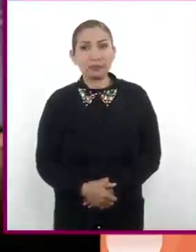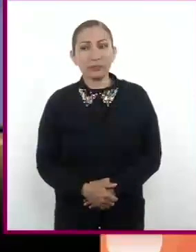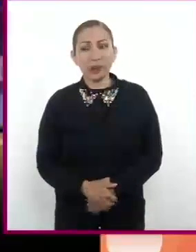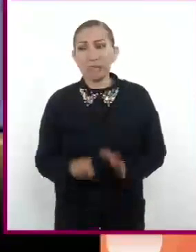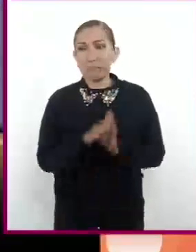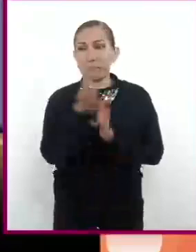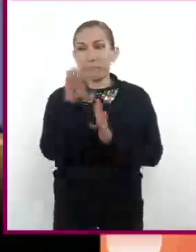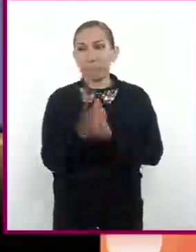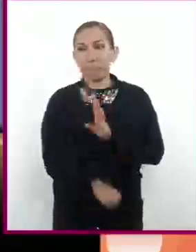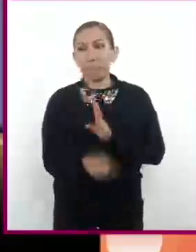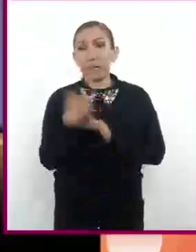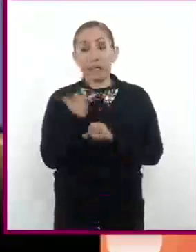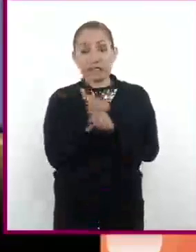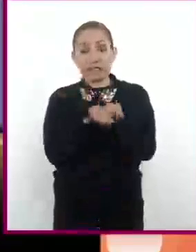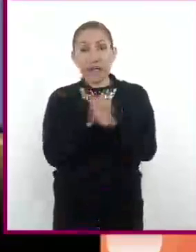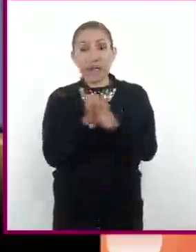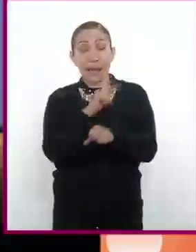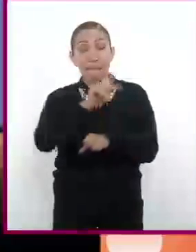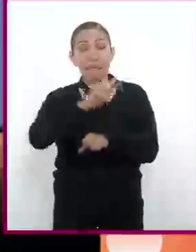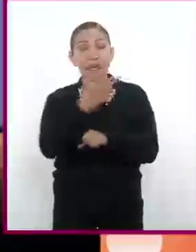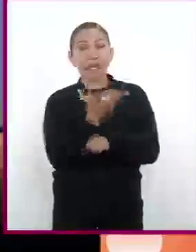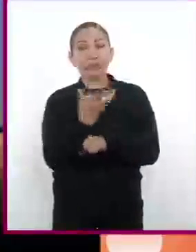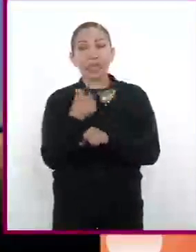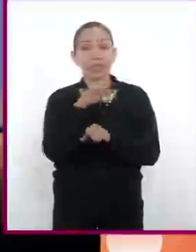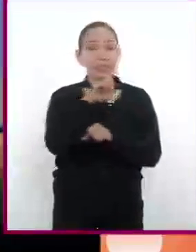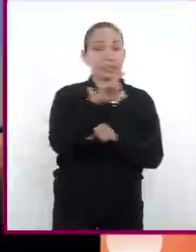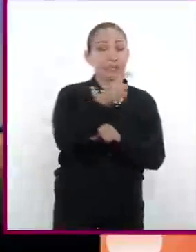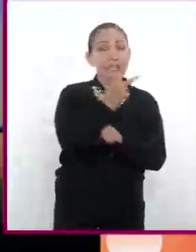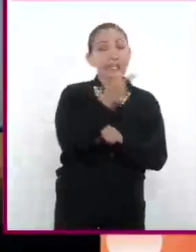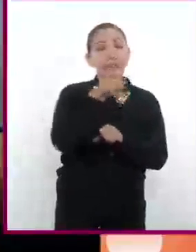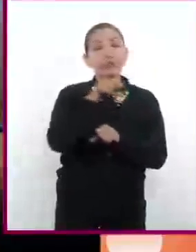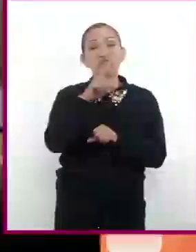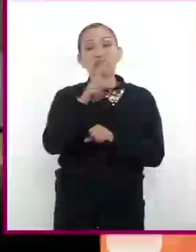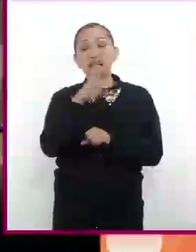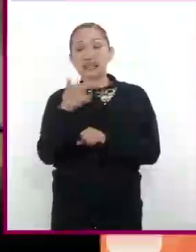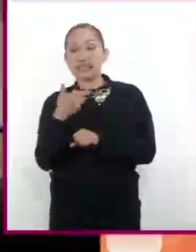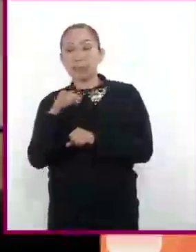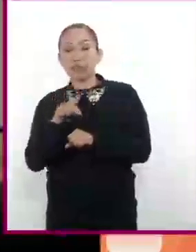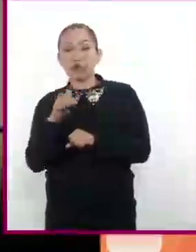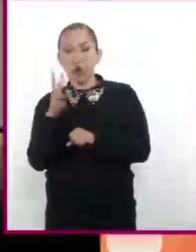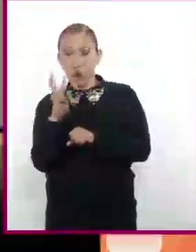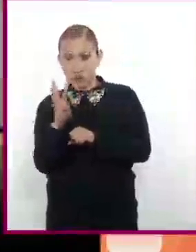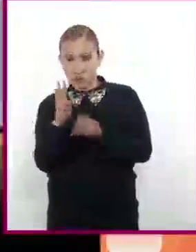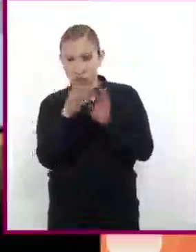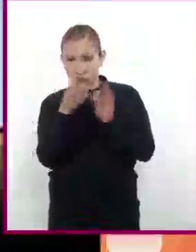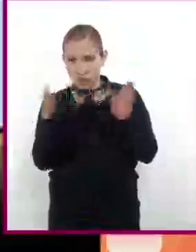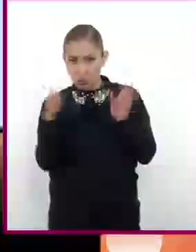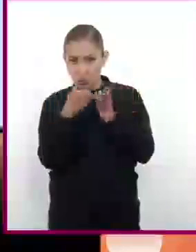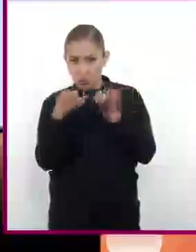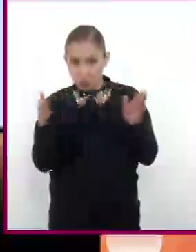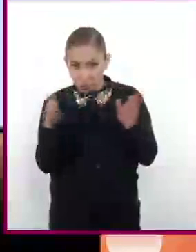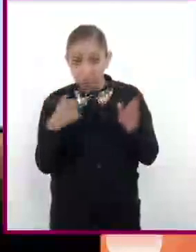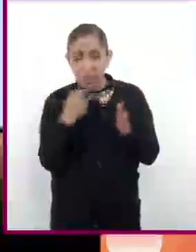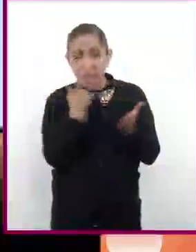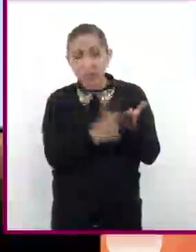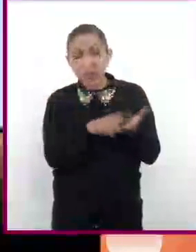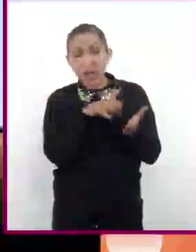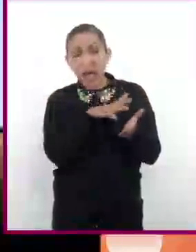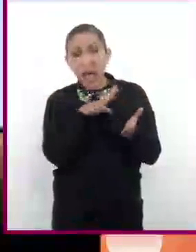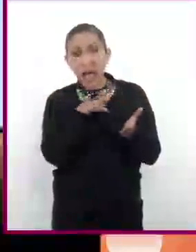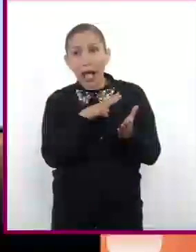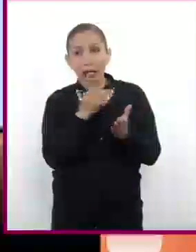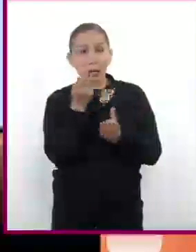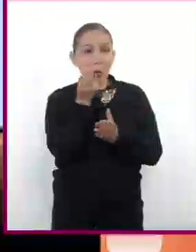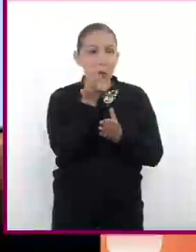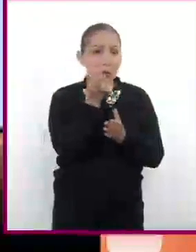Por ejemplo, la sangre tiene un pH que varía entre 7.3 y 7.4. En ella existe una